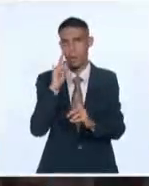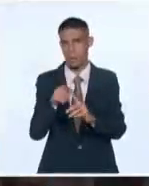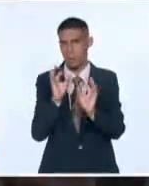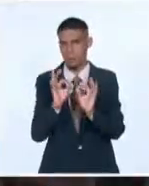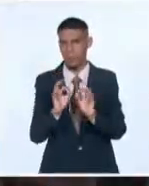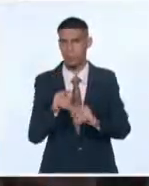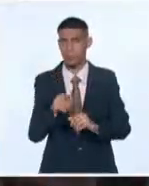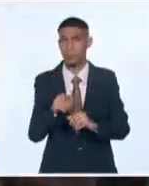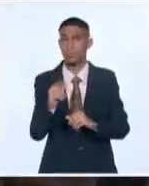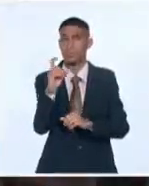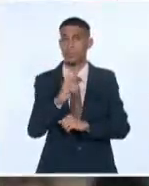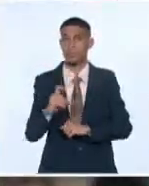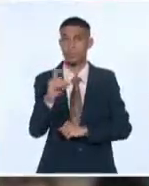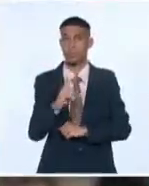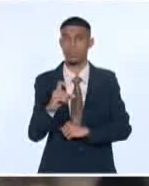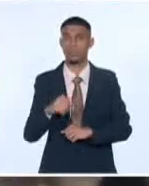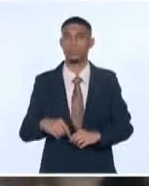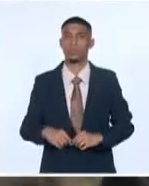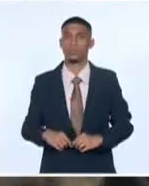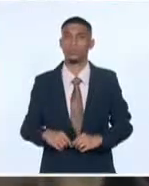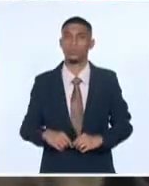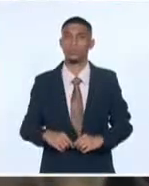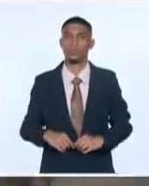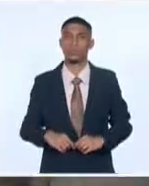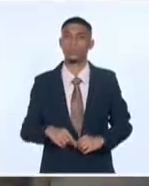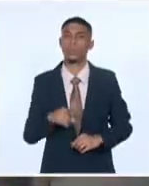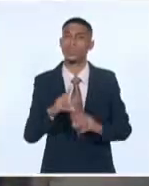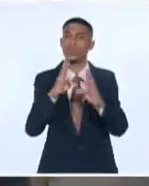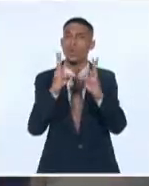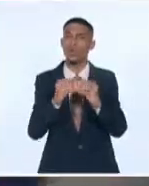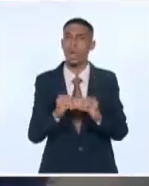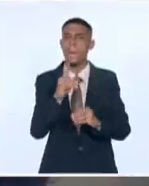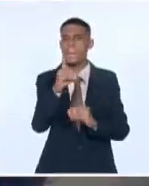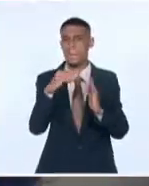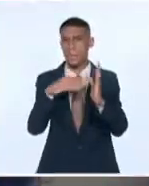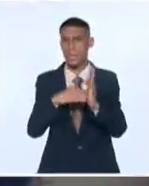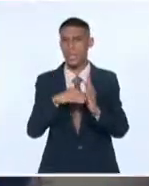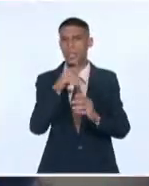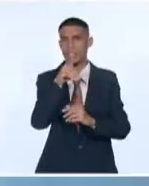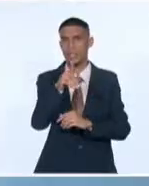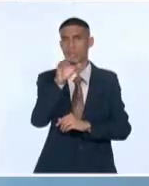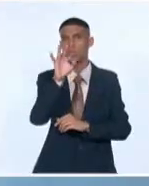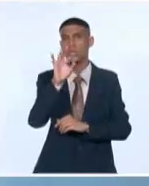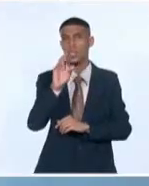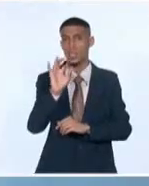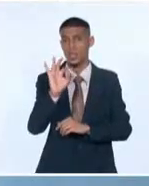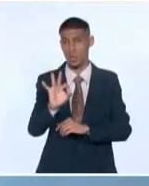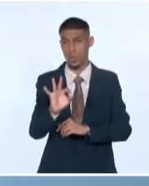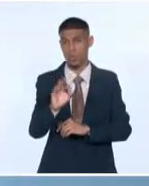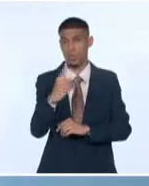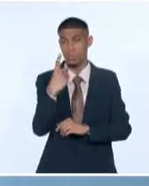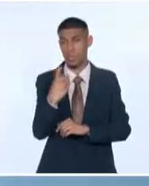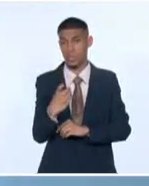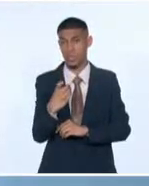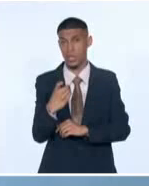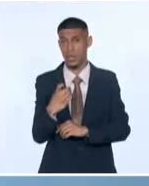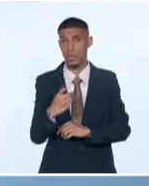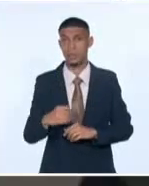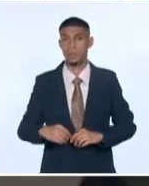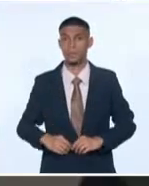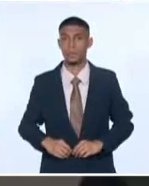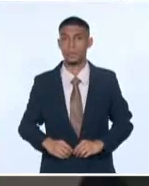agramontino, indicador que hasta el momento reportaba un total de 1.138 necesidades para el 92,8%